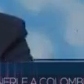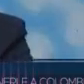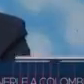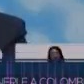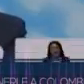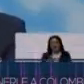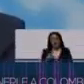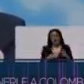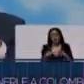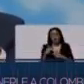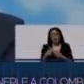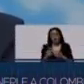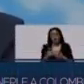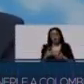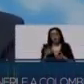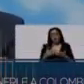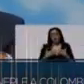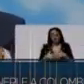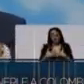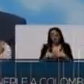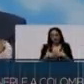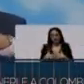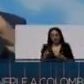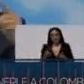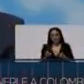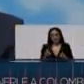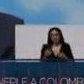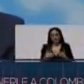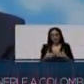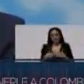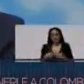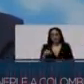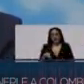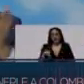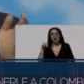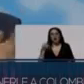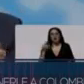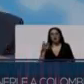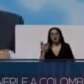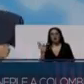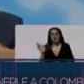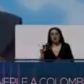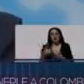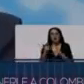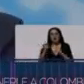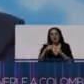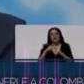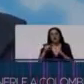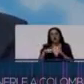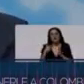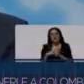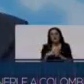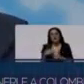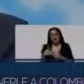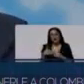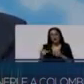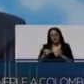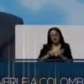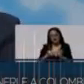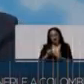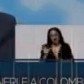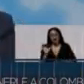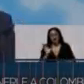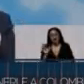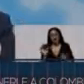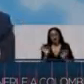su país. Se han ido. Esa es una manera de protestar contra un régimen. Pero ahora la gente que se queda porque no tiene a